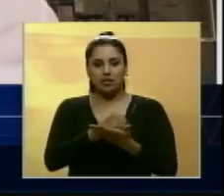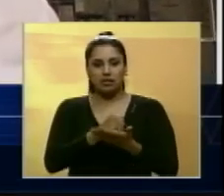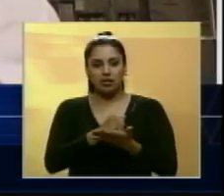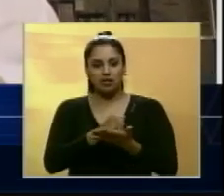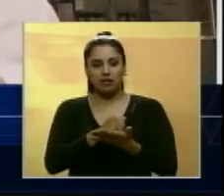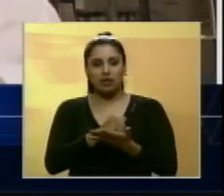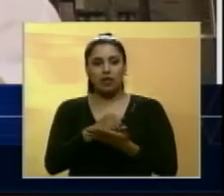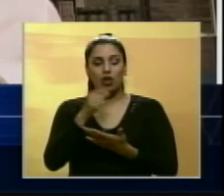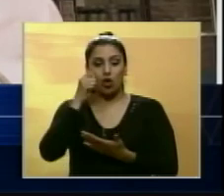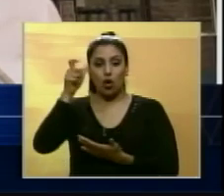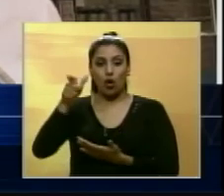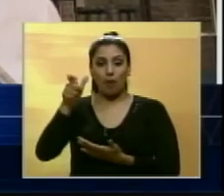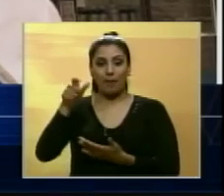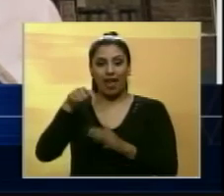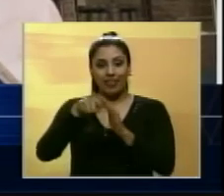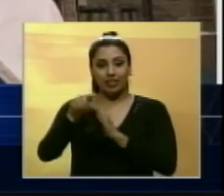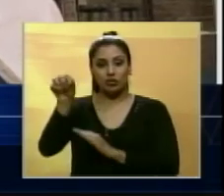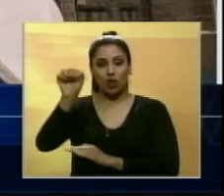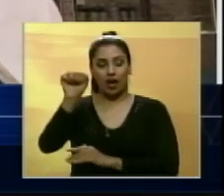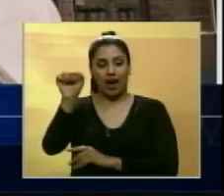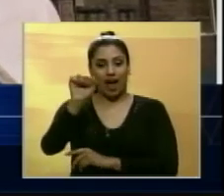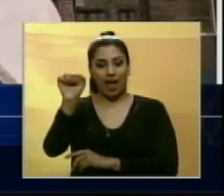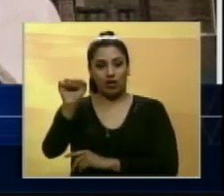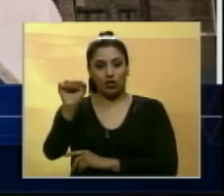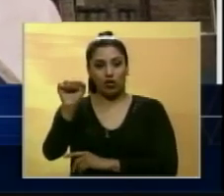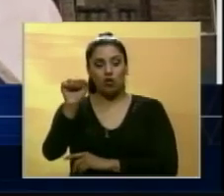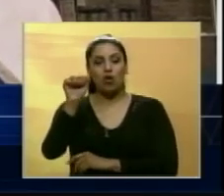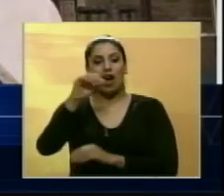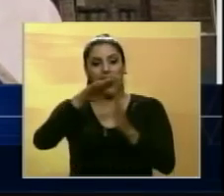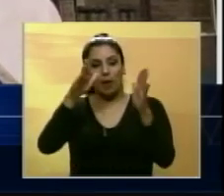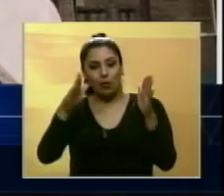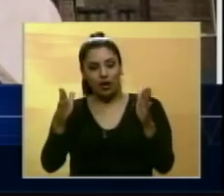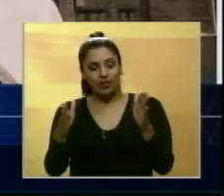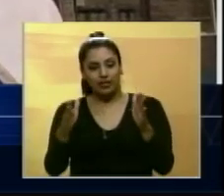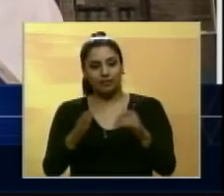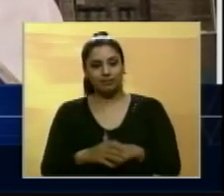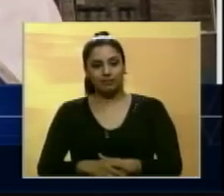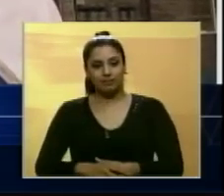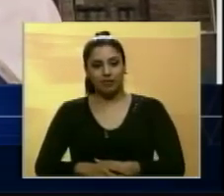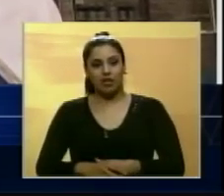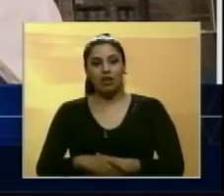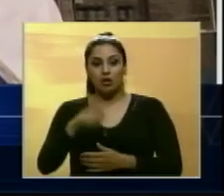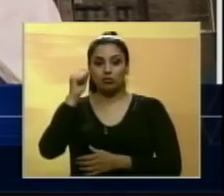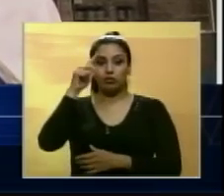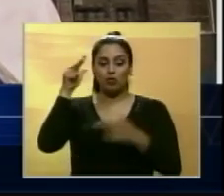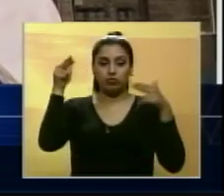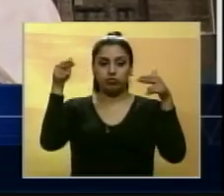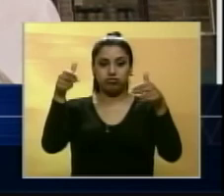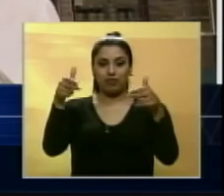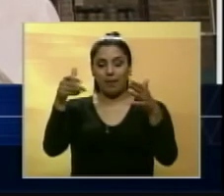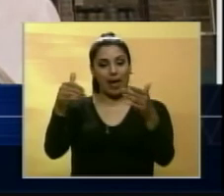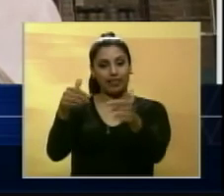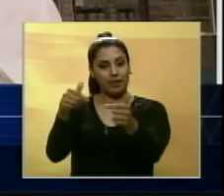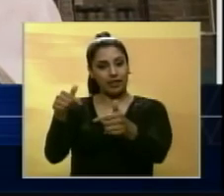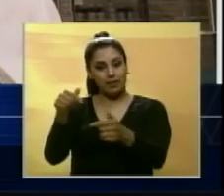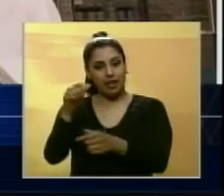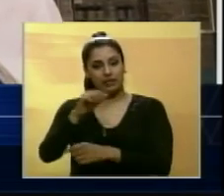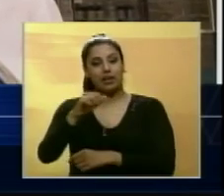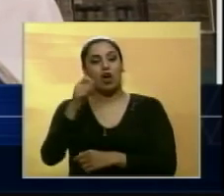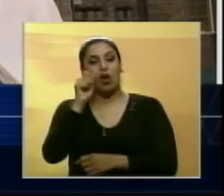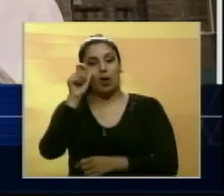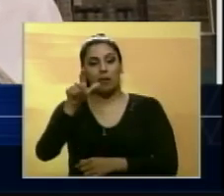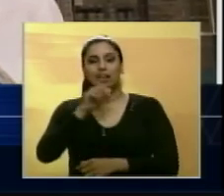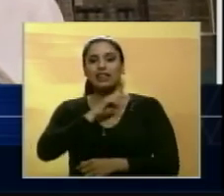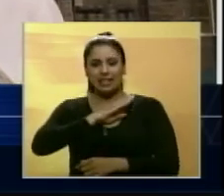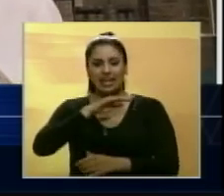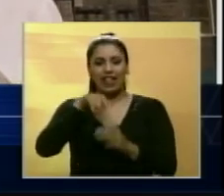El difunto estaba dentro del carro, un X1 blanco. Lo sorprendieron, lo bajaron del carro. Dicen que andaba